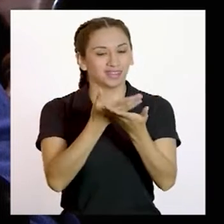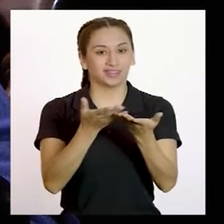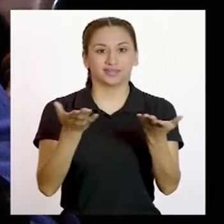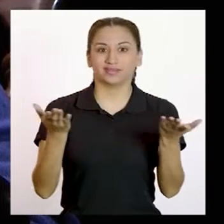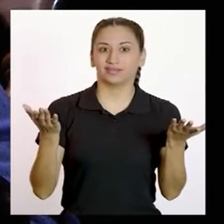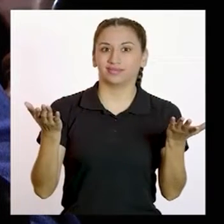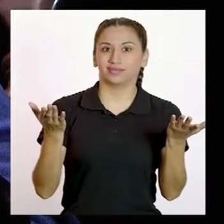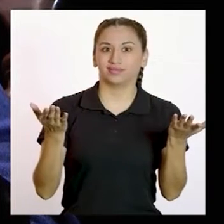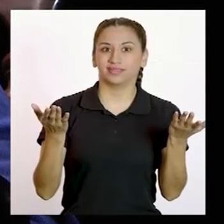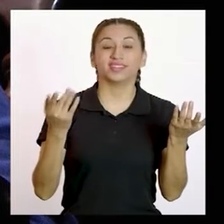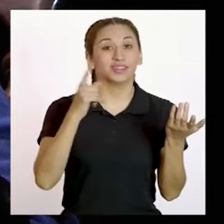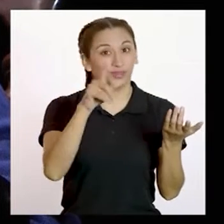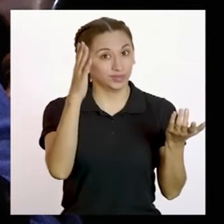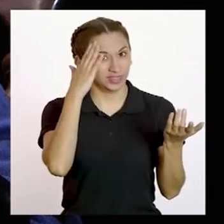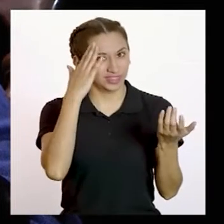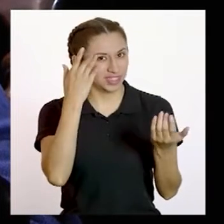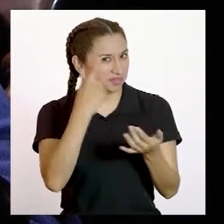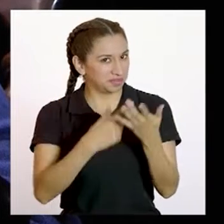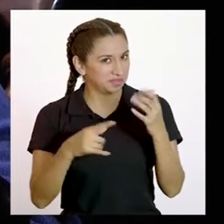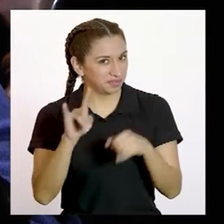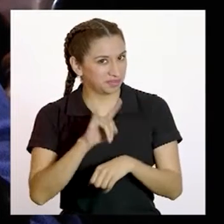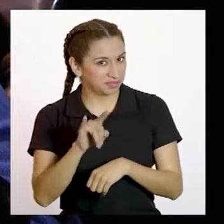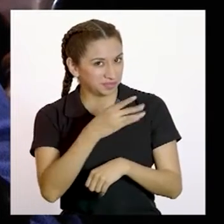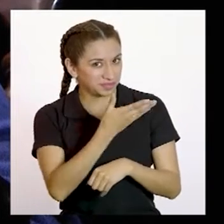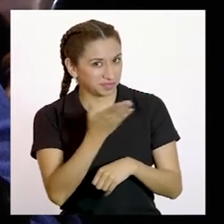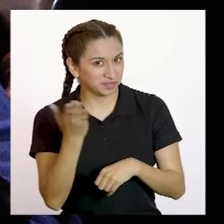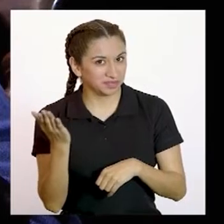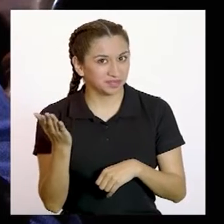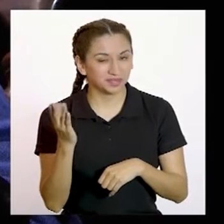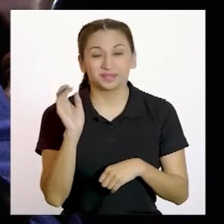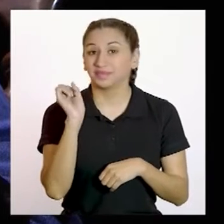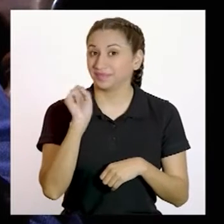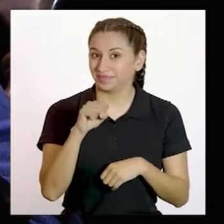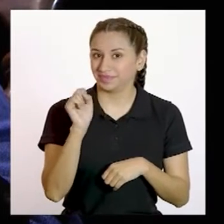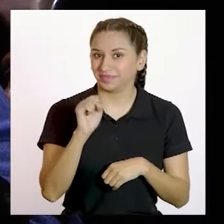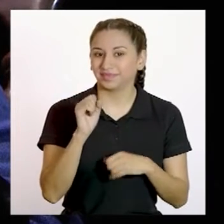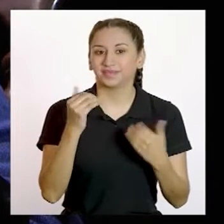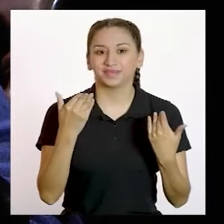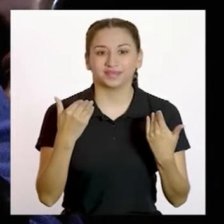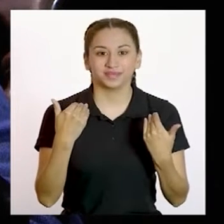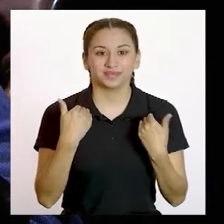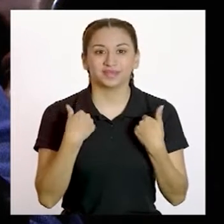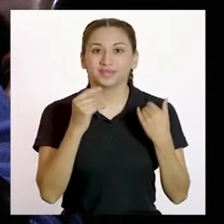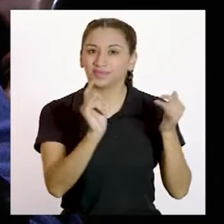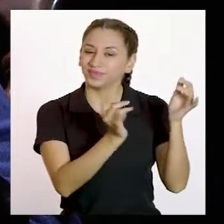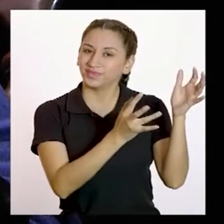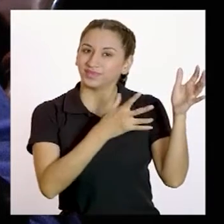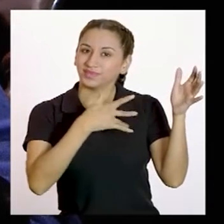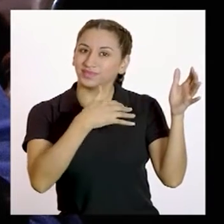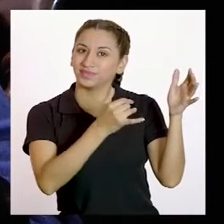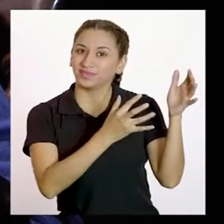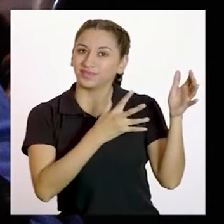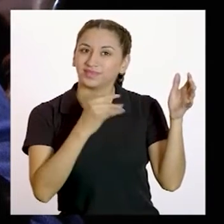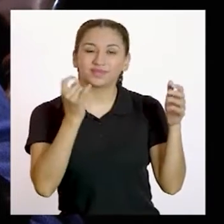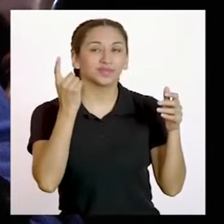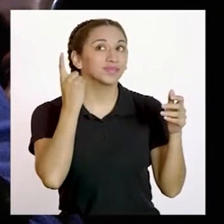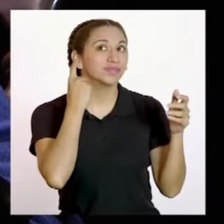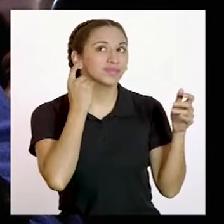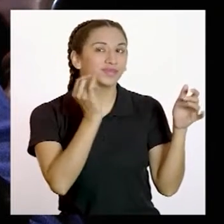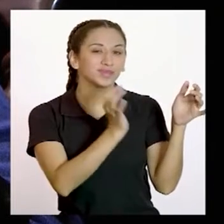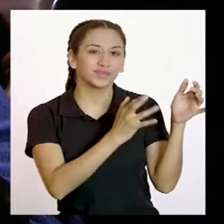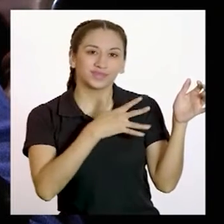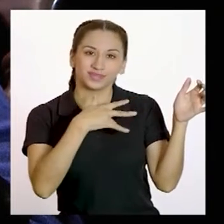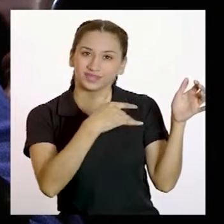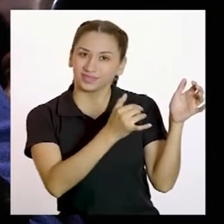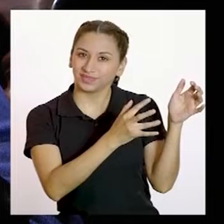aquí? ¿Saben qué es esto? Sí, es un arpa. Escuchemos cómo suena.